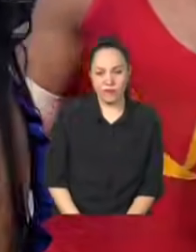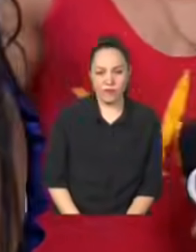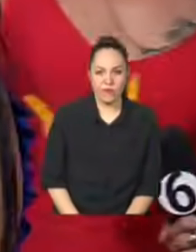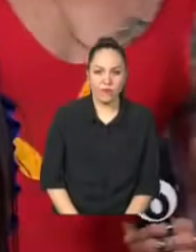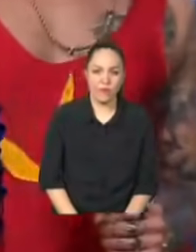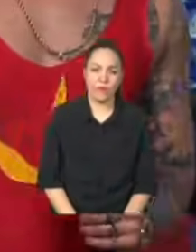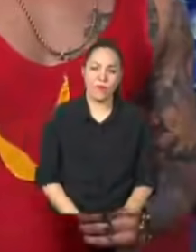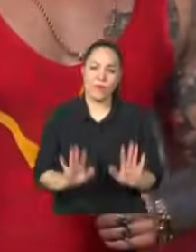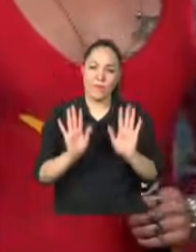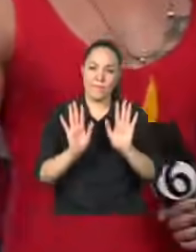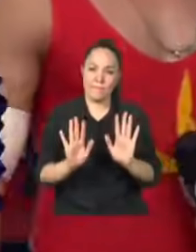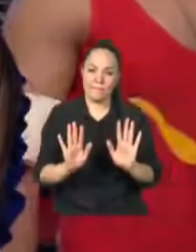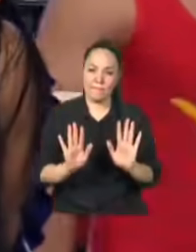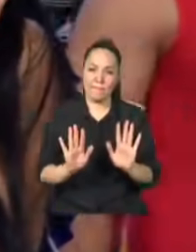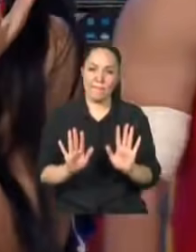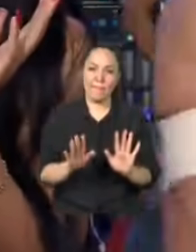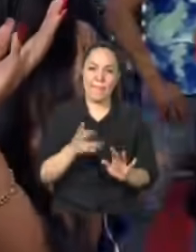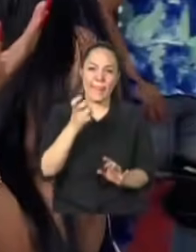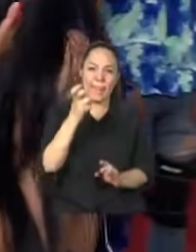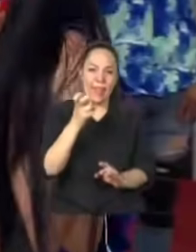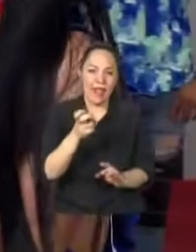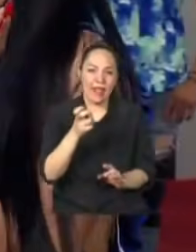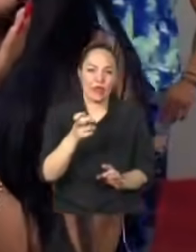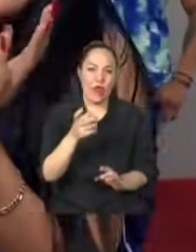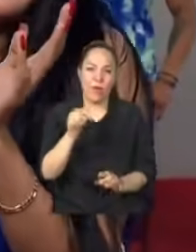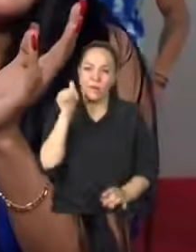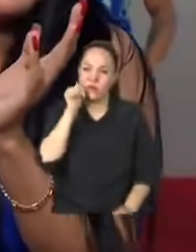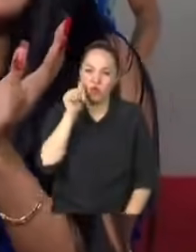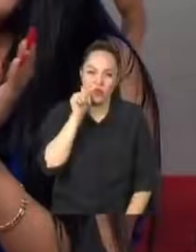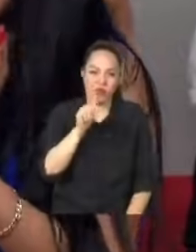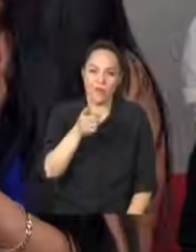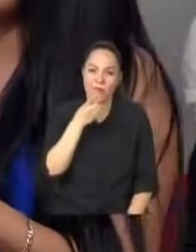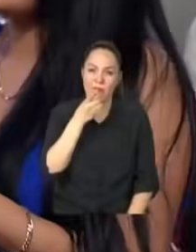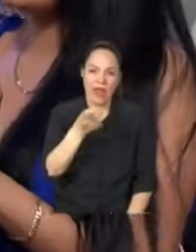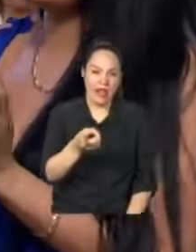¿Siempre nos casamos? ¿Cómo? Es que no entiendo. Mire. Yo soy un hombre casado, siempre les he dicho,